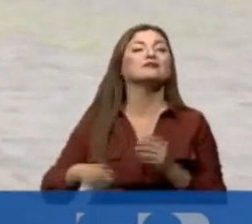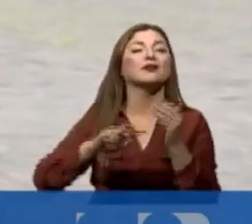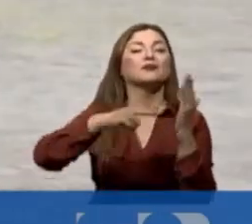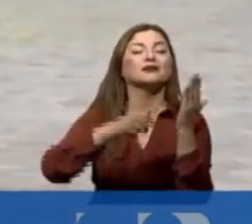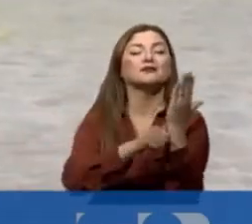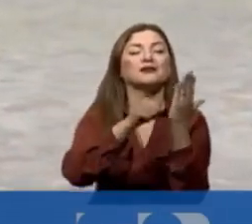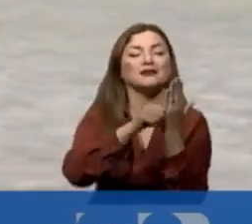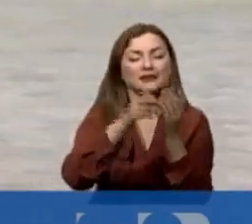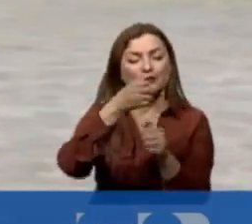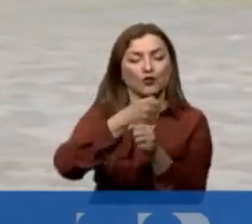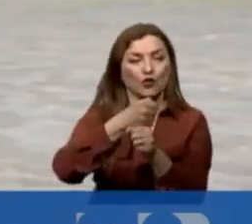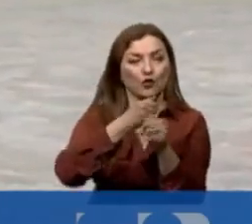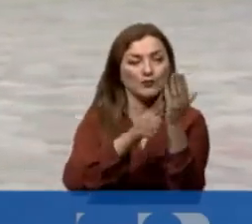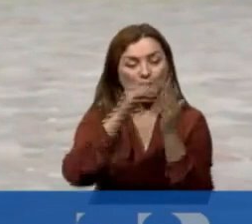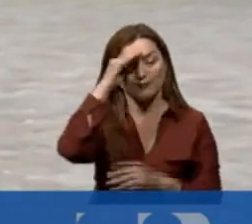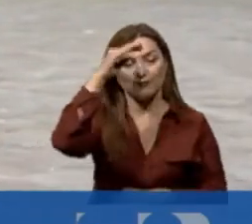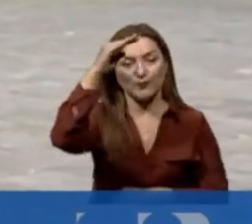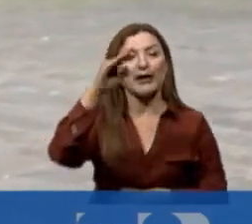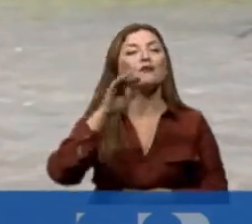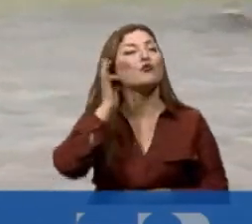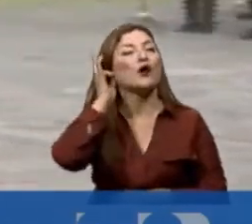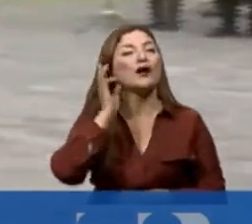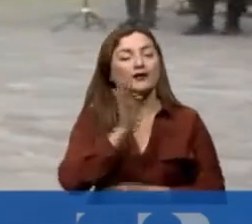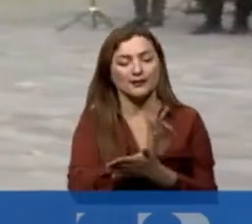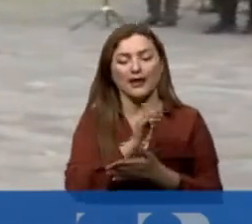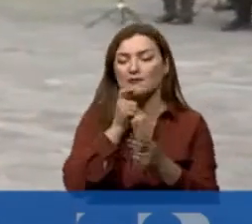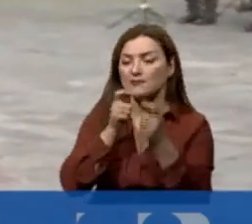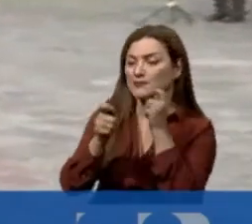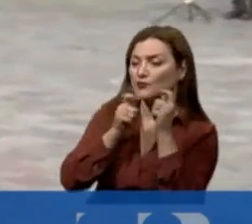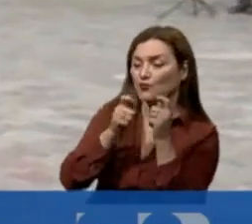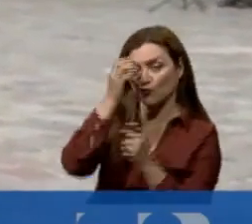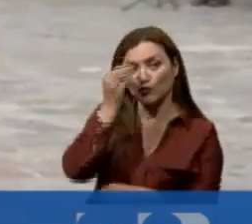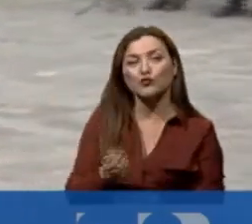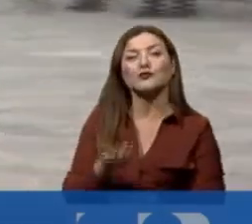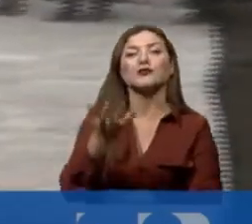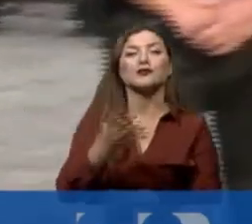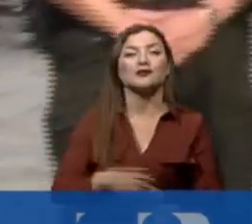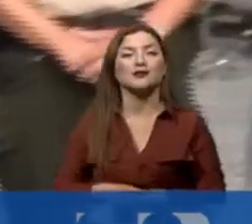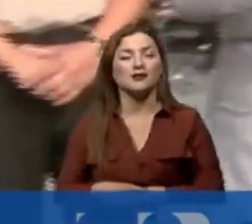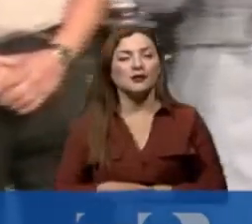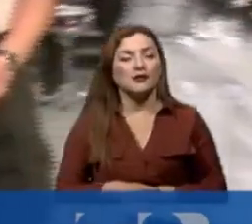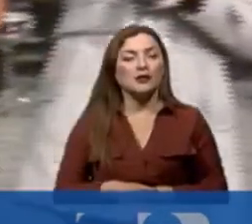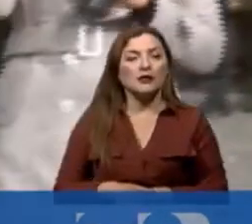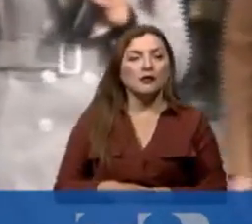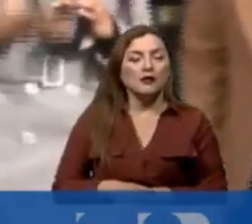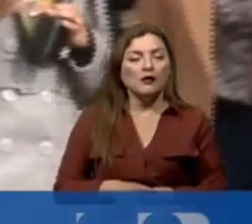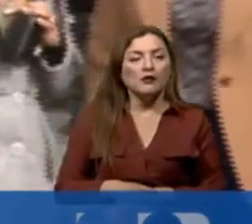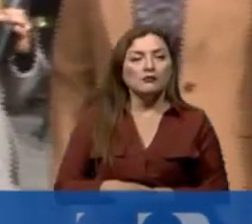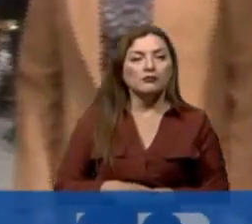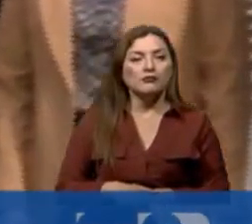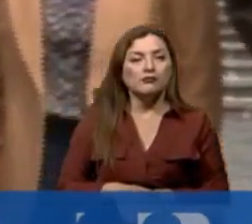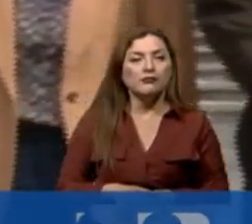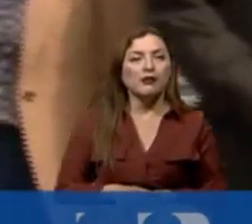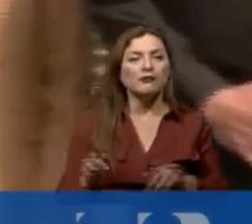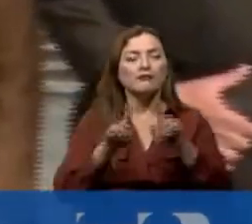Seguridad Ciudadana del Ministerio del Interior. Muy buenos días, Sandra. Perdón, me voy a poner por acasito. Coméntenos un poco de este plan que